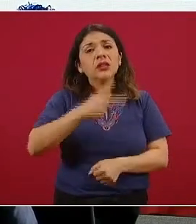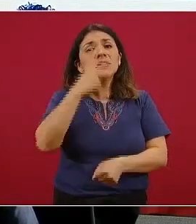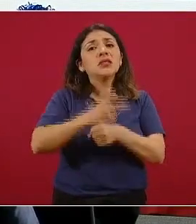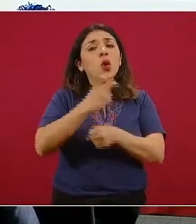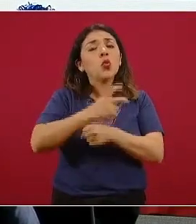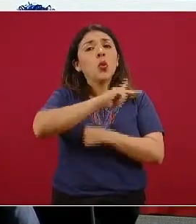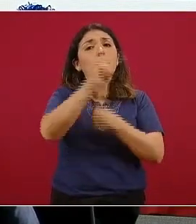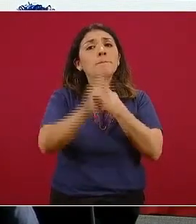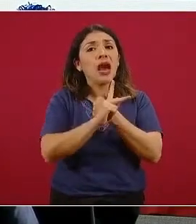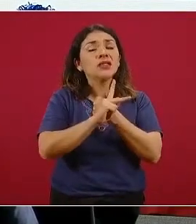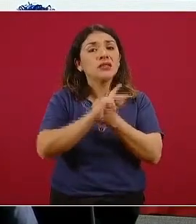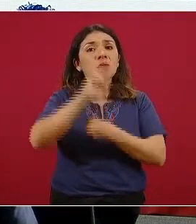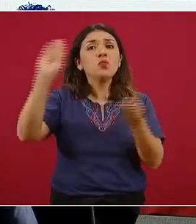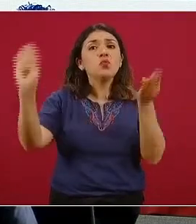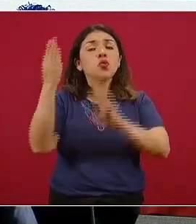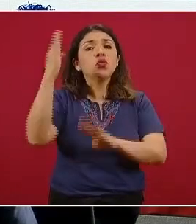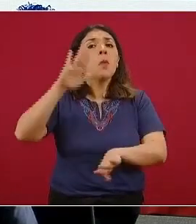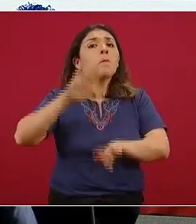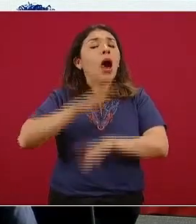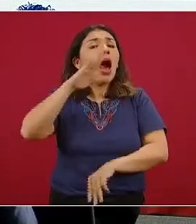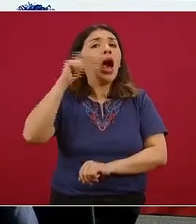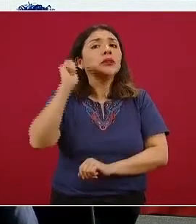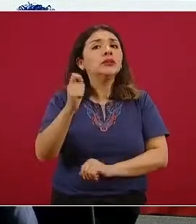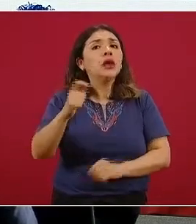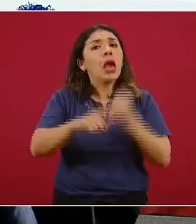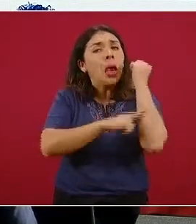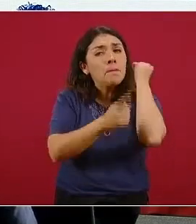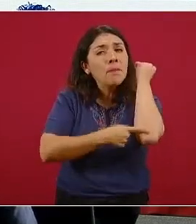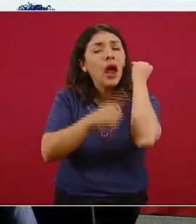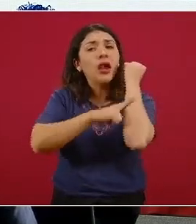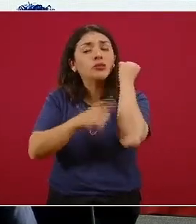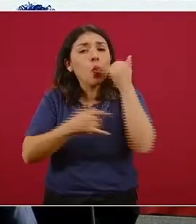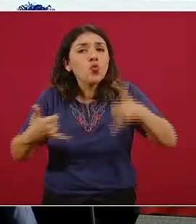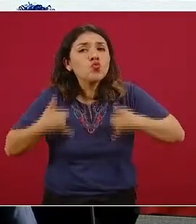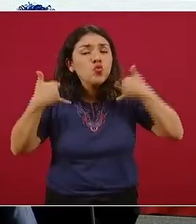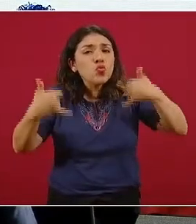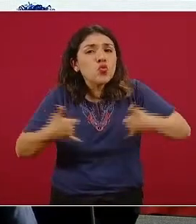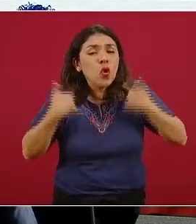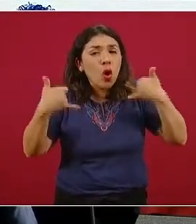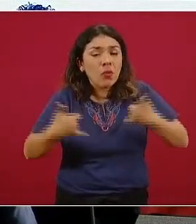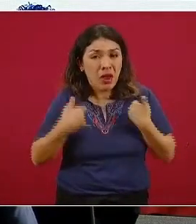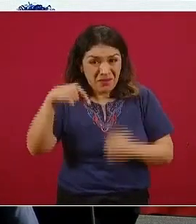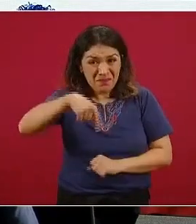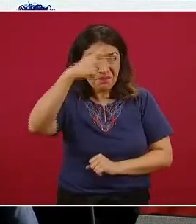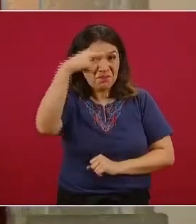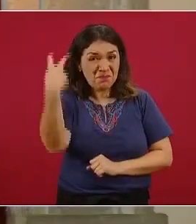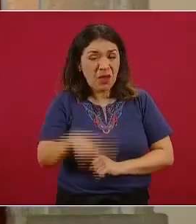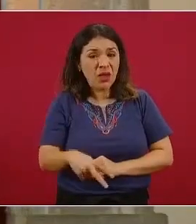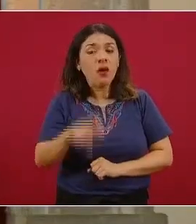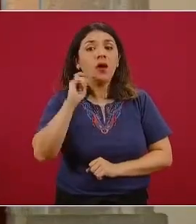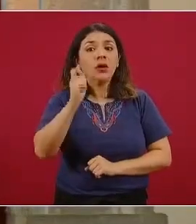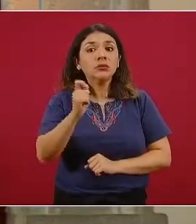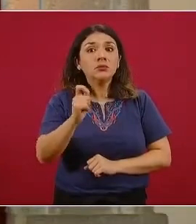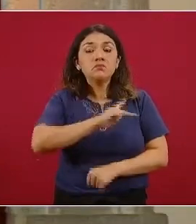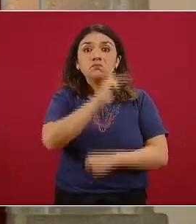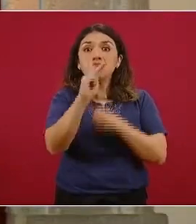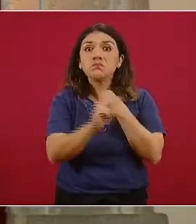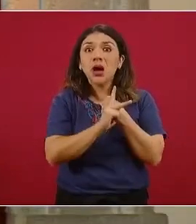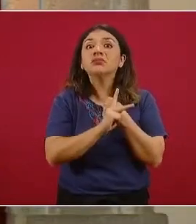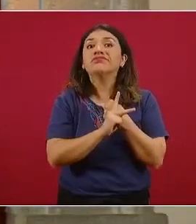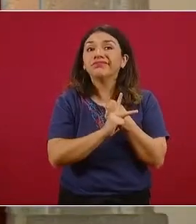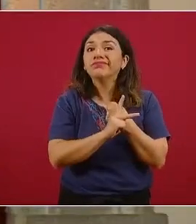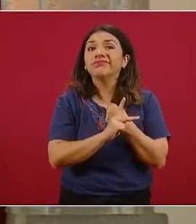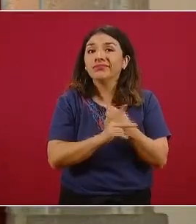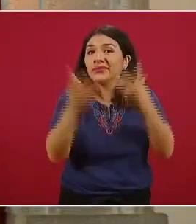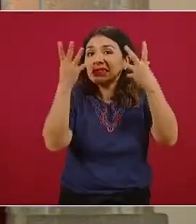segunda región del mundo con mayores tasas de embarazo adolescente y México es uno de los países